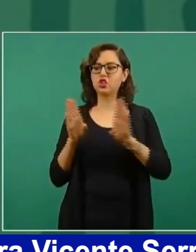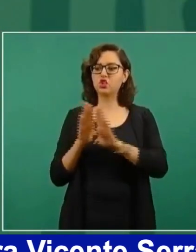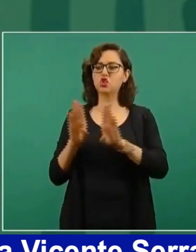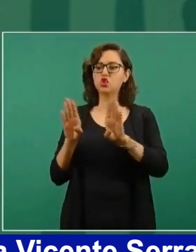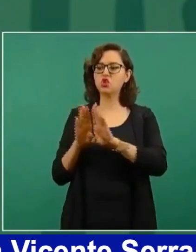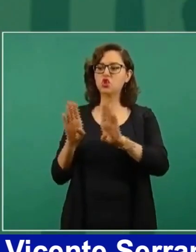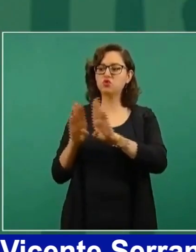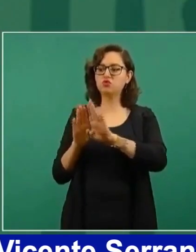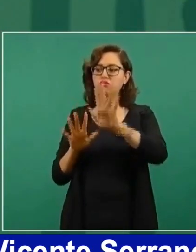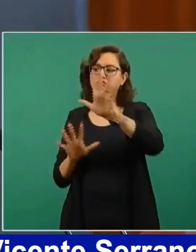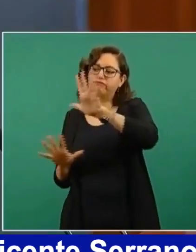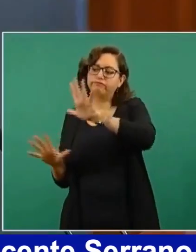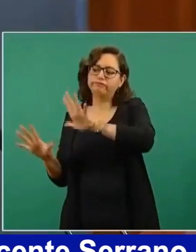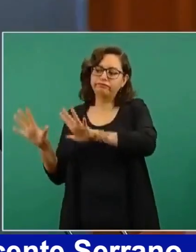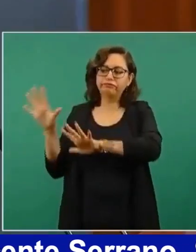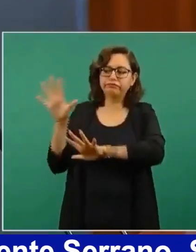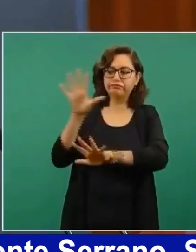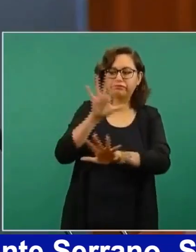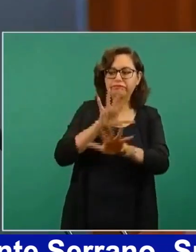a